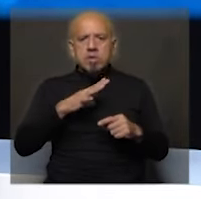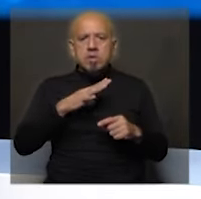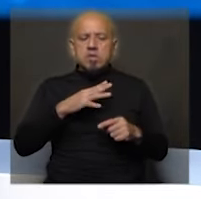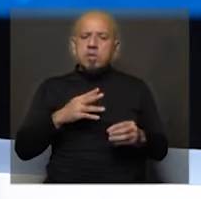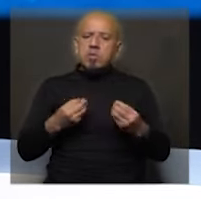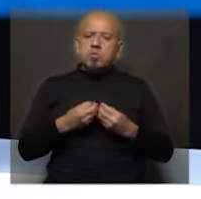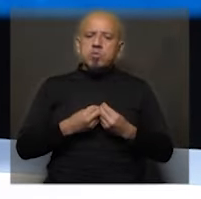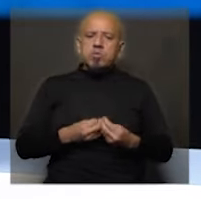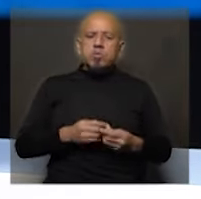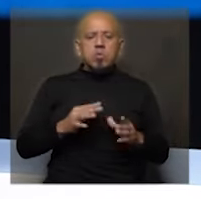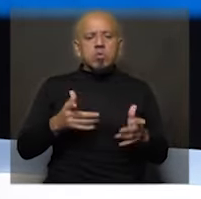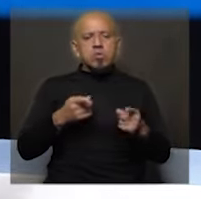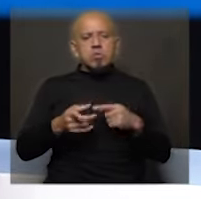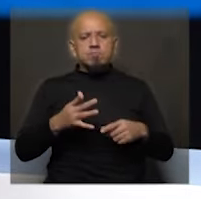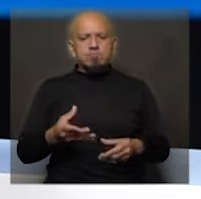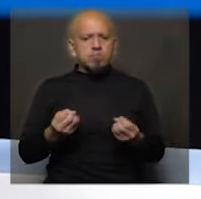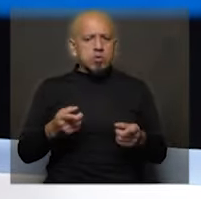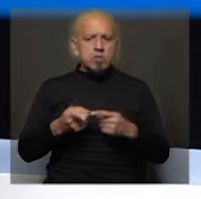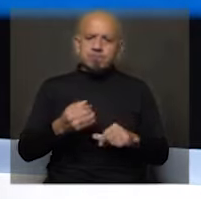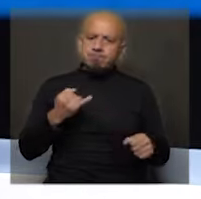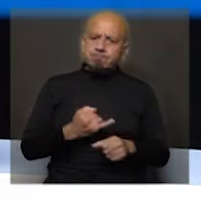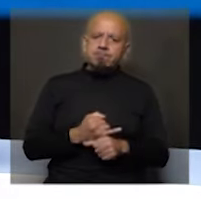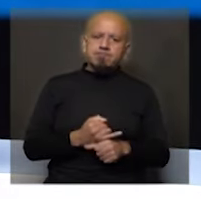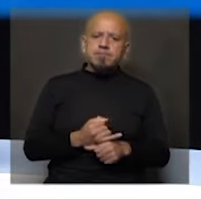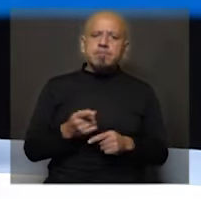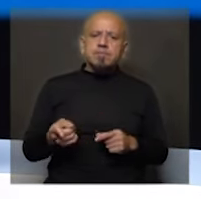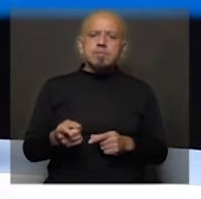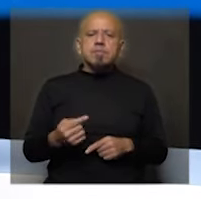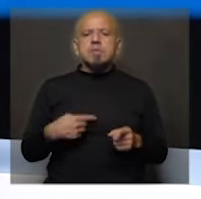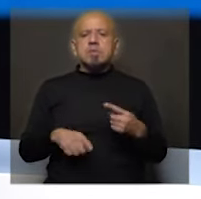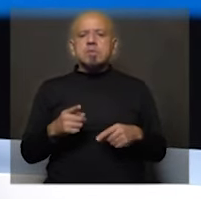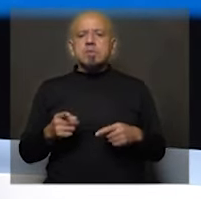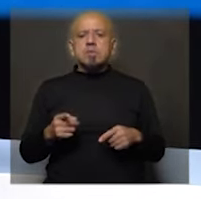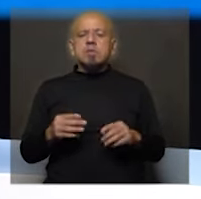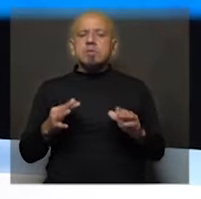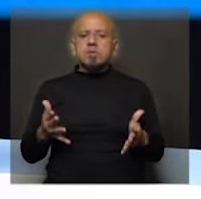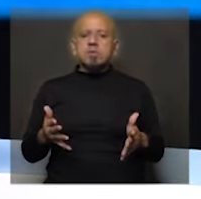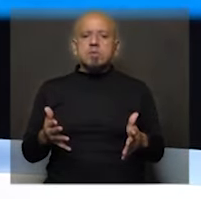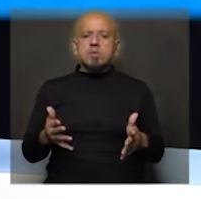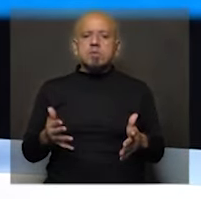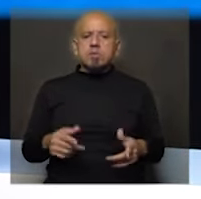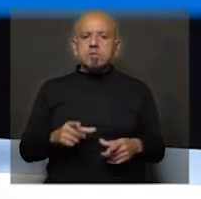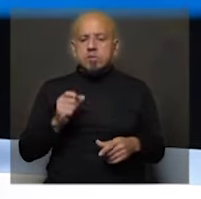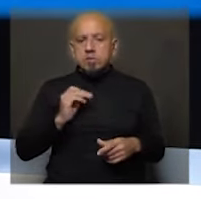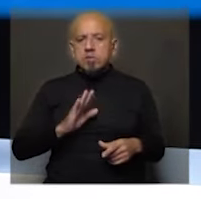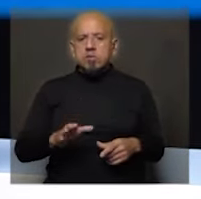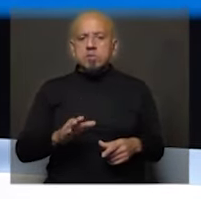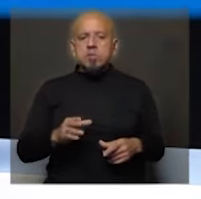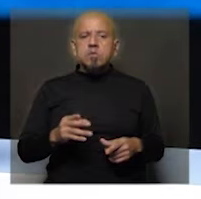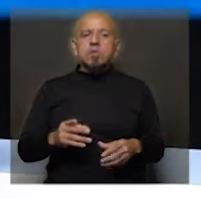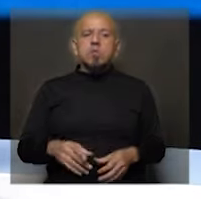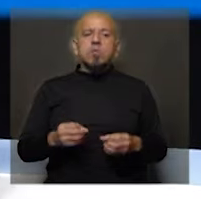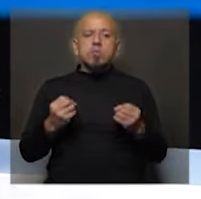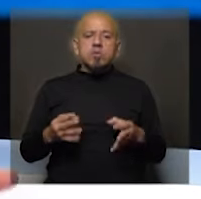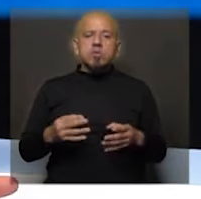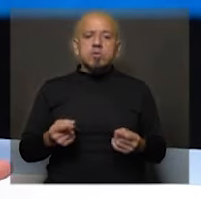este cuando eso sucede porque está mal no claramente entonces eh Son víctimas especialmente vulnerables En ese sentido y por